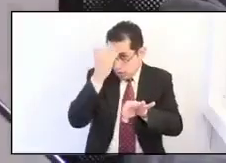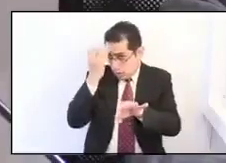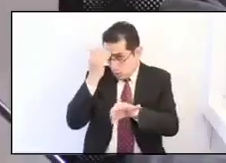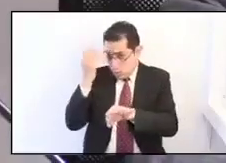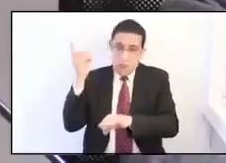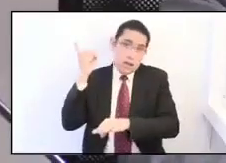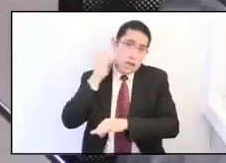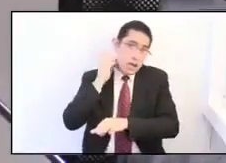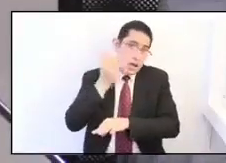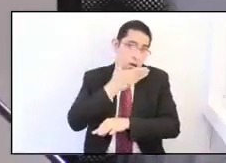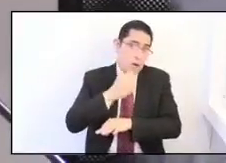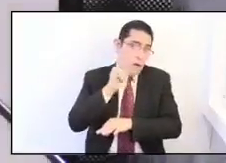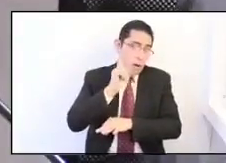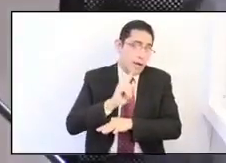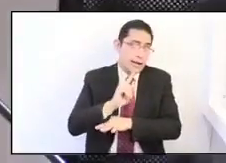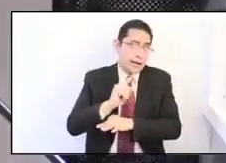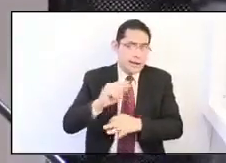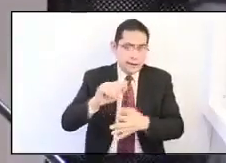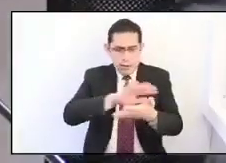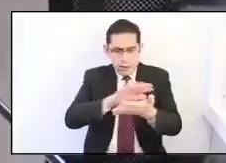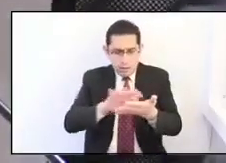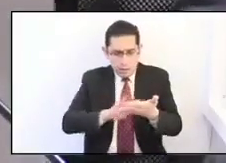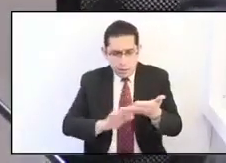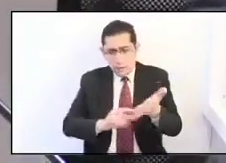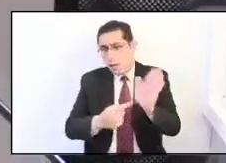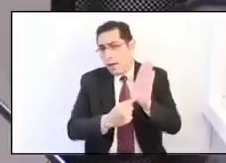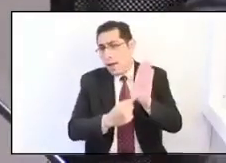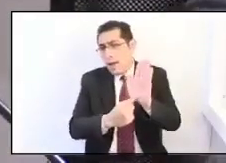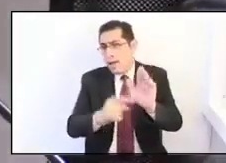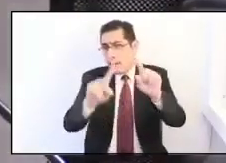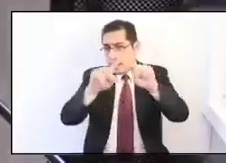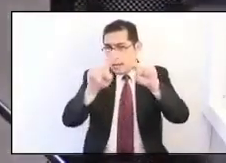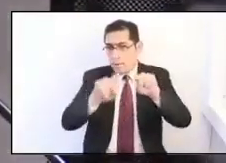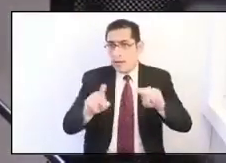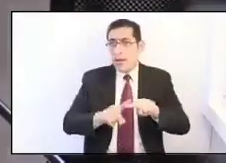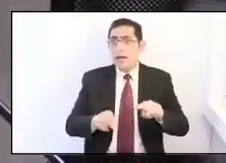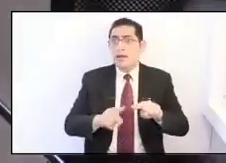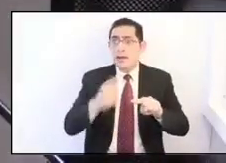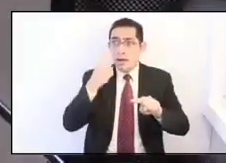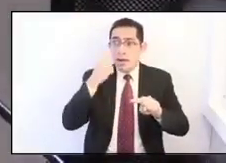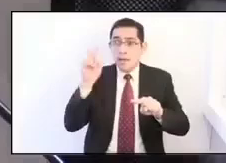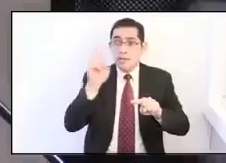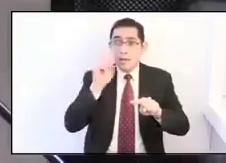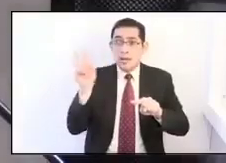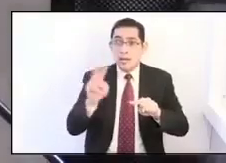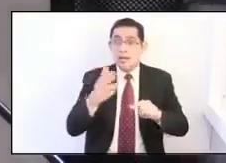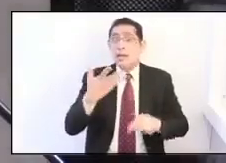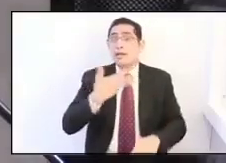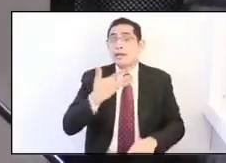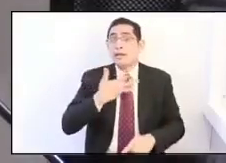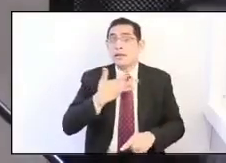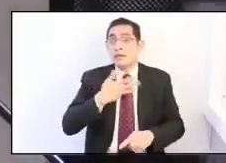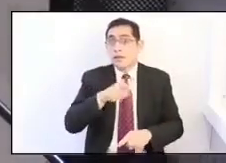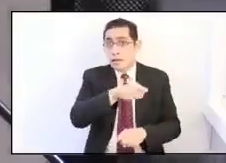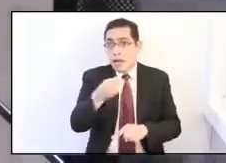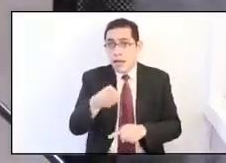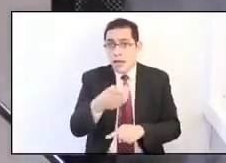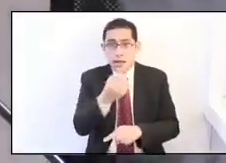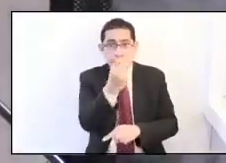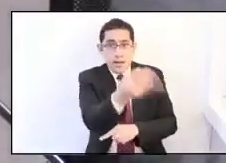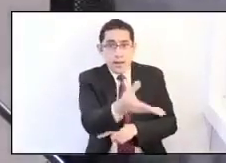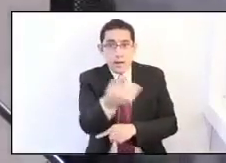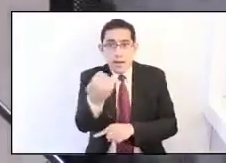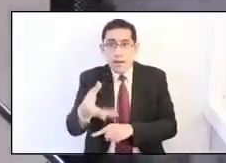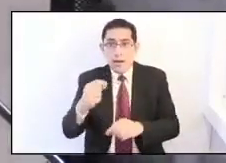diputados, contempla de manera general los siguientes rubros. Como ustedes se darán cuenta, tienen a su alcance y en